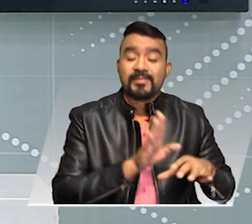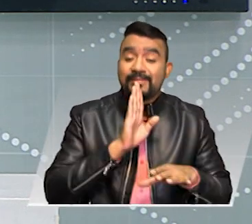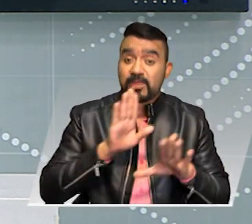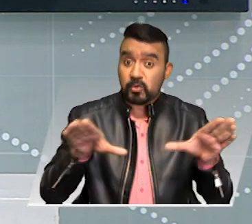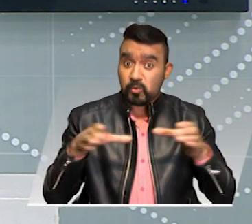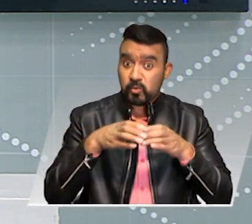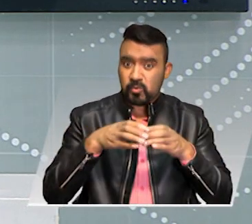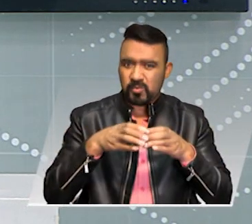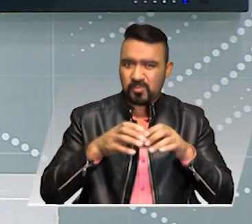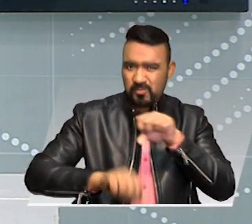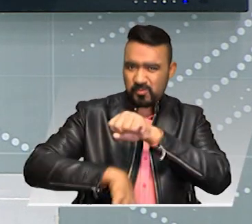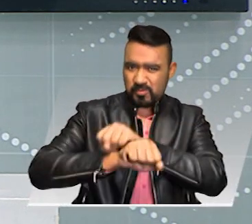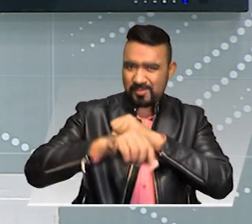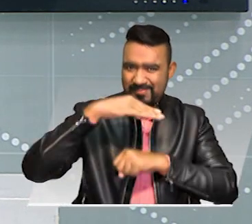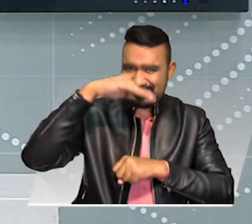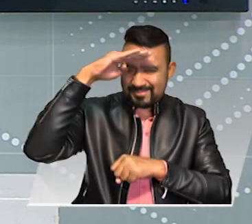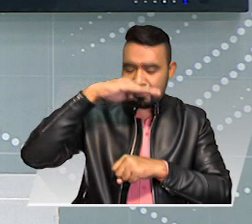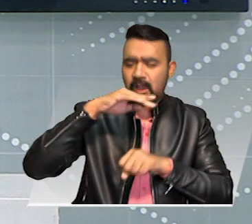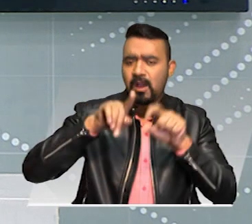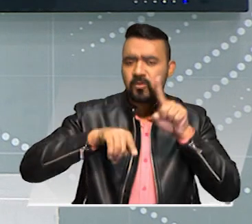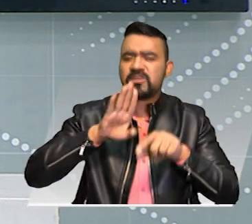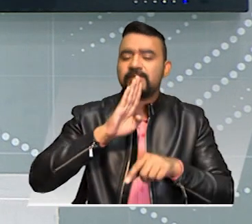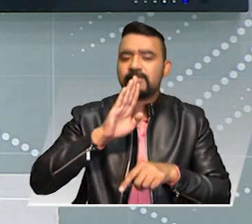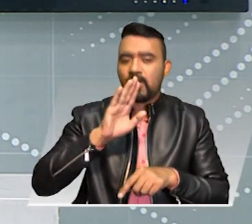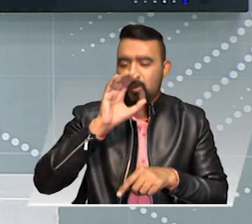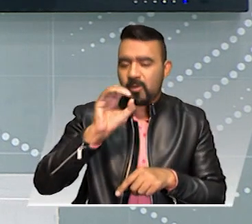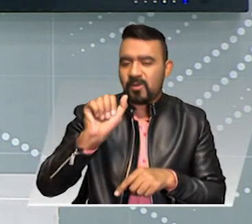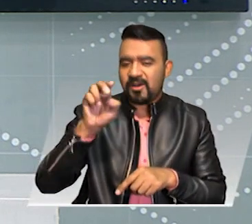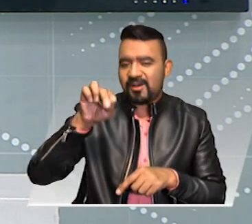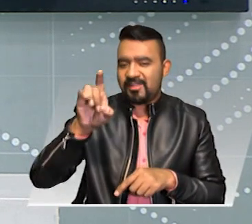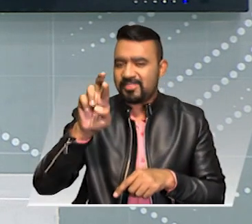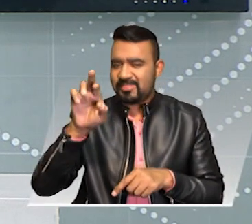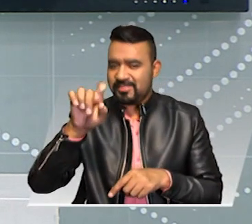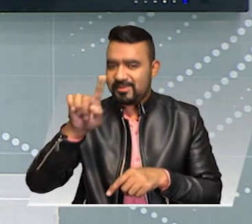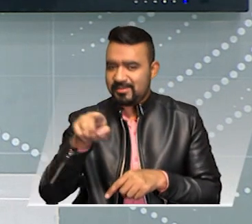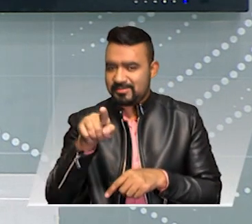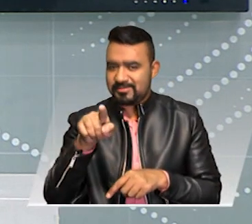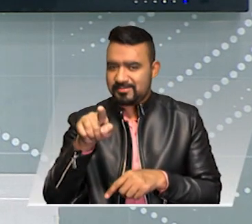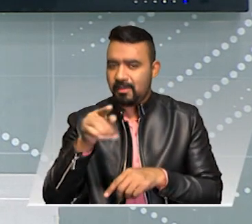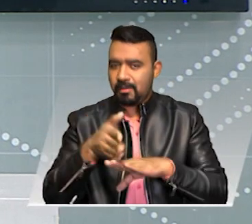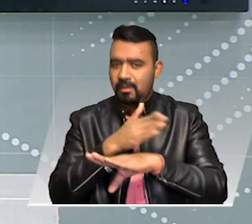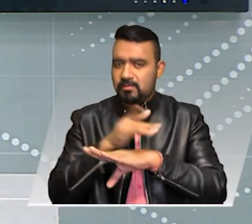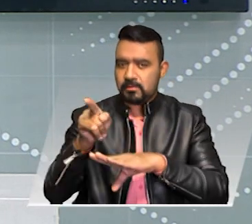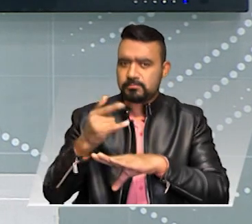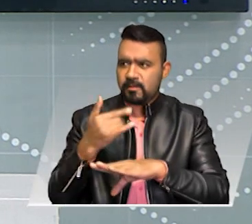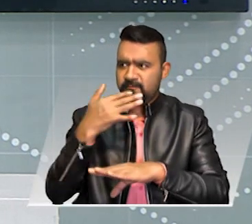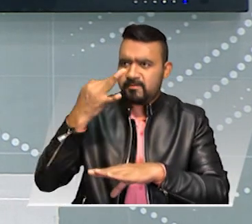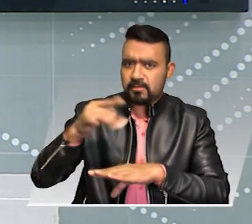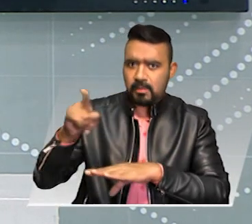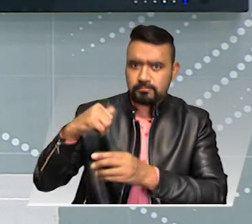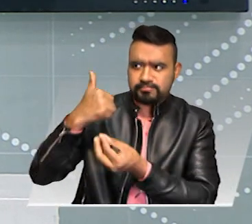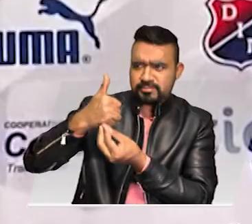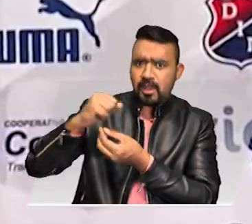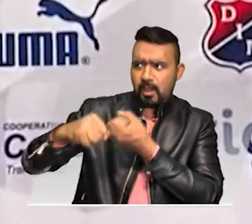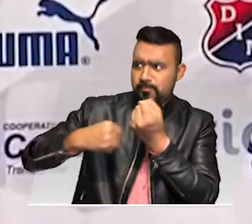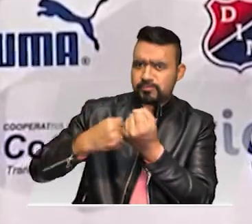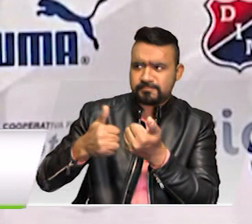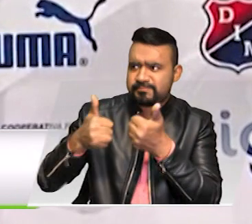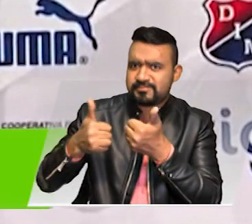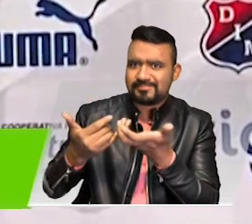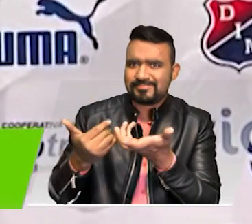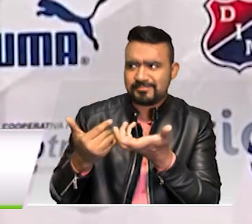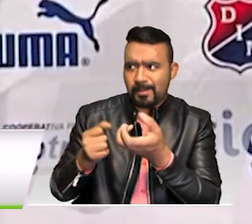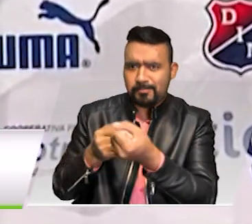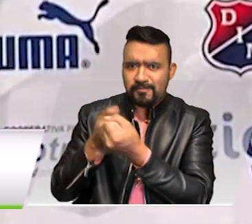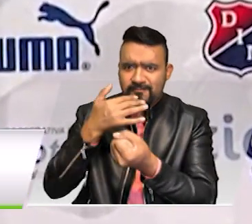responsabilidad, obviamente. Andrés Cadavid asumió la vocería del equipo y respaldó la gestión de Hernán Darío El Bolillo Gómez. Todavía hay forma